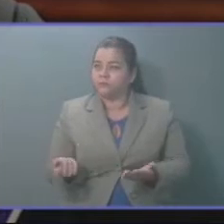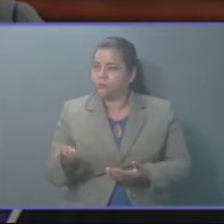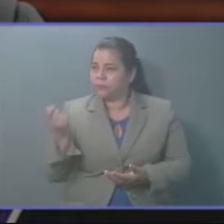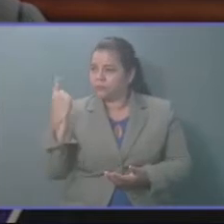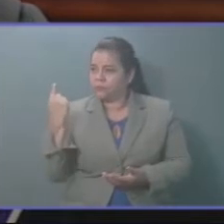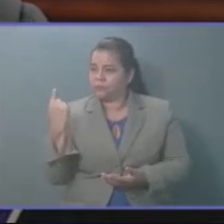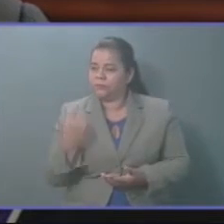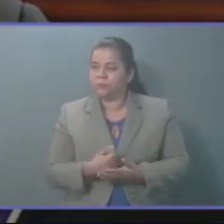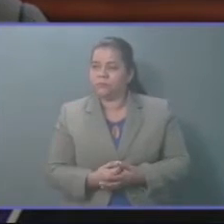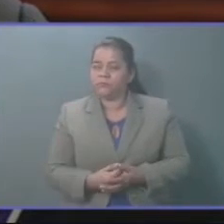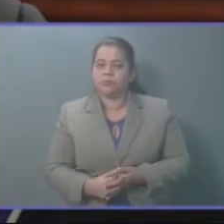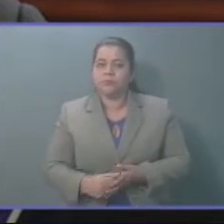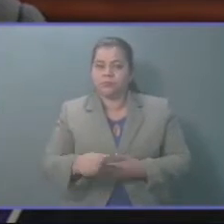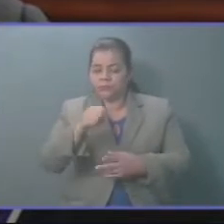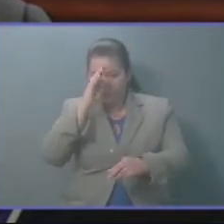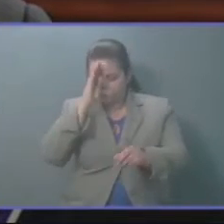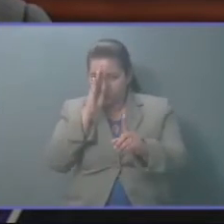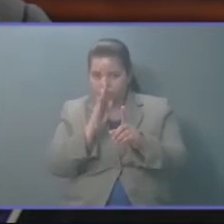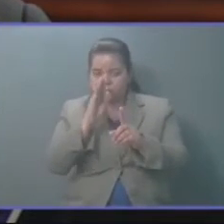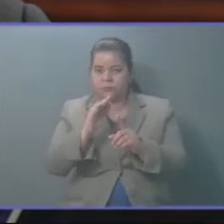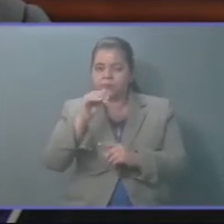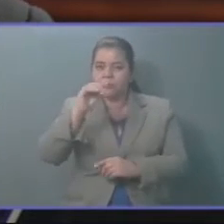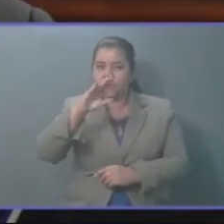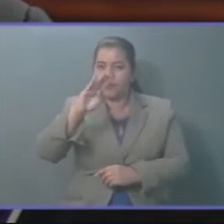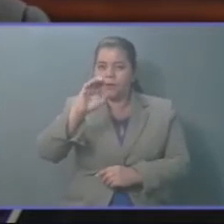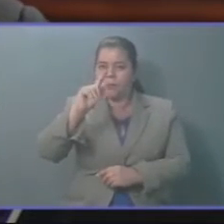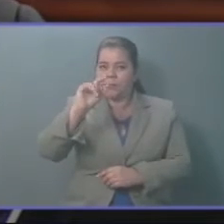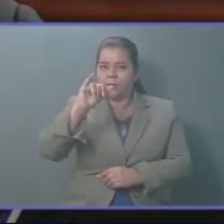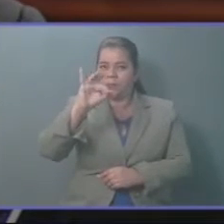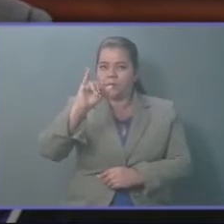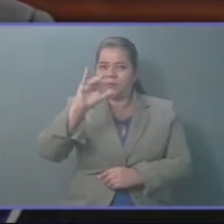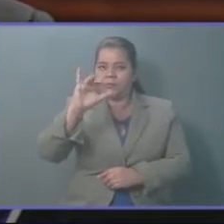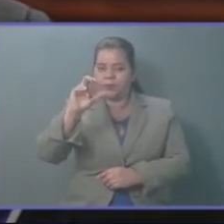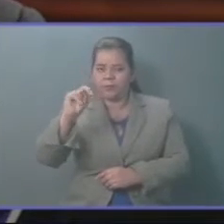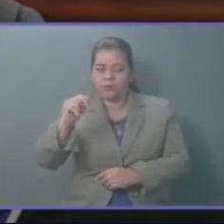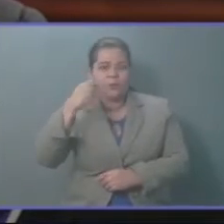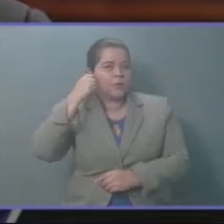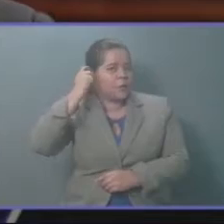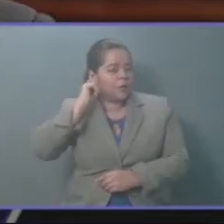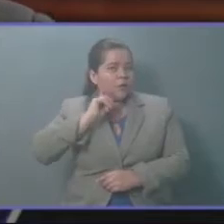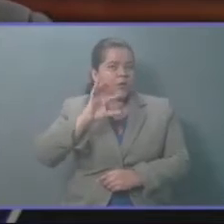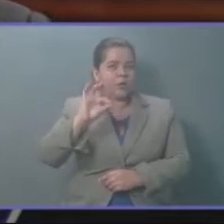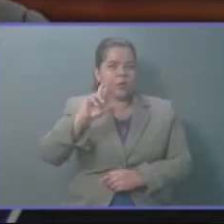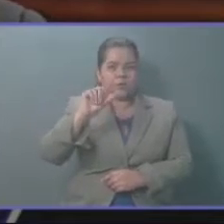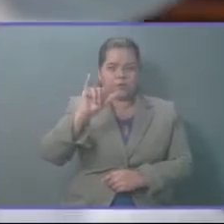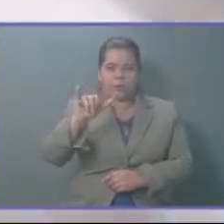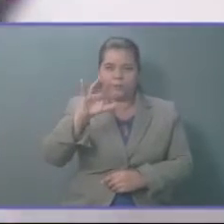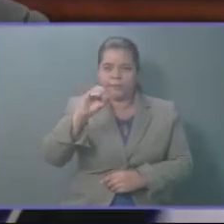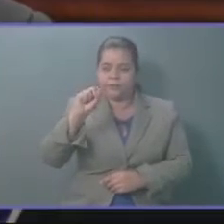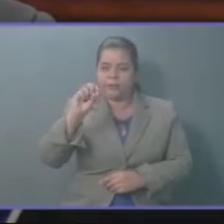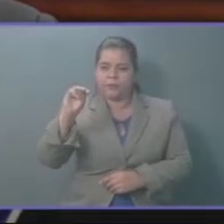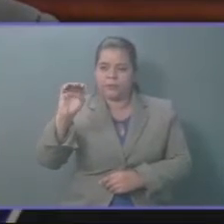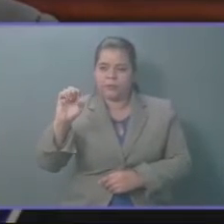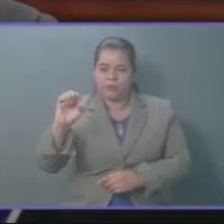reciente beatificación de Fray Cosme Espesoto. Todos nos